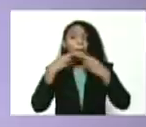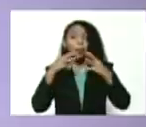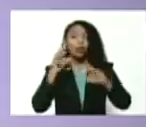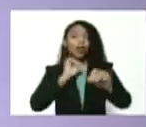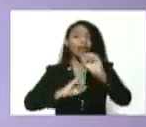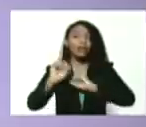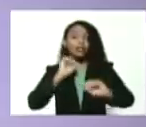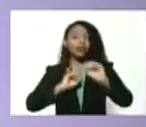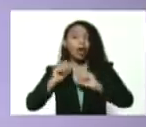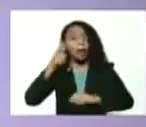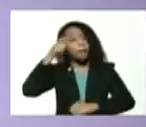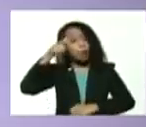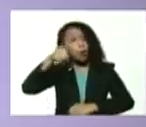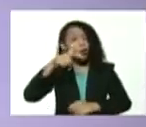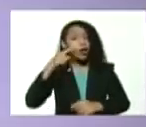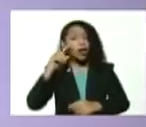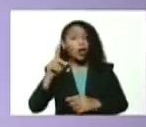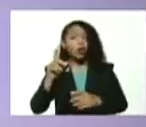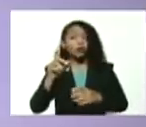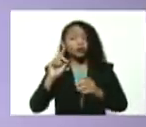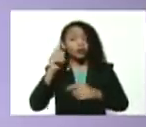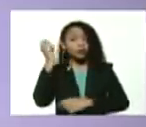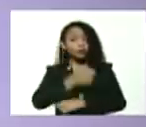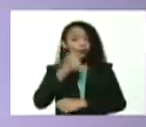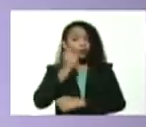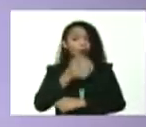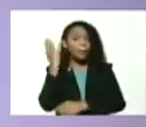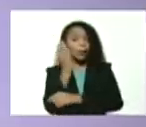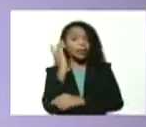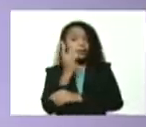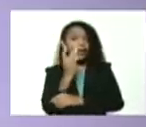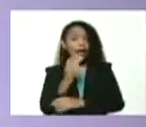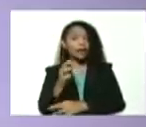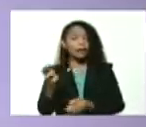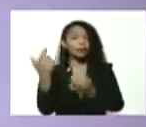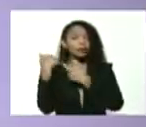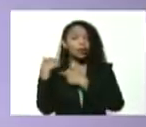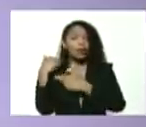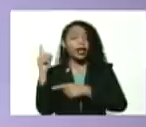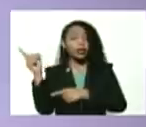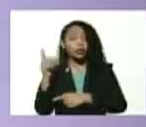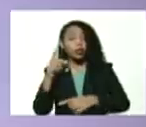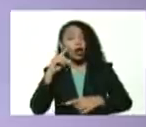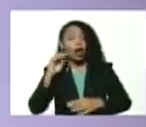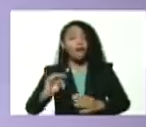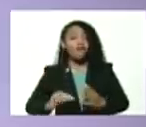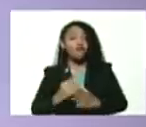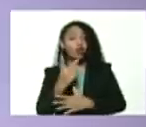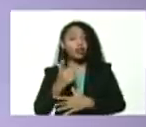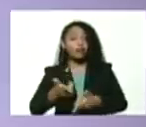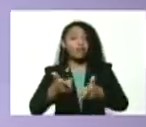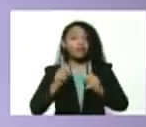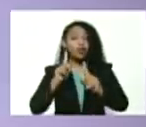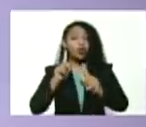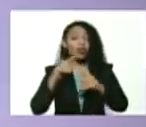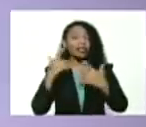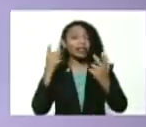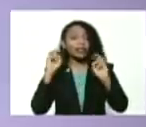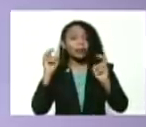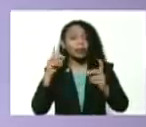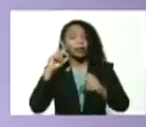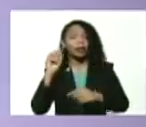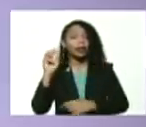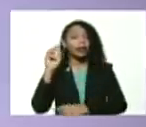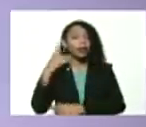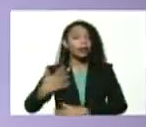Defensoría del Pueblo, con los tribunales penales pertinentes, justamente que son las fuentes autorizadas en el caso en materia